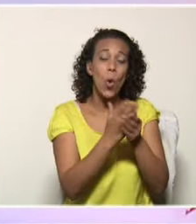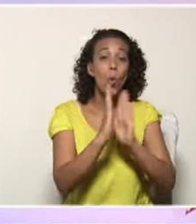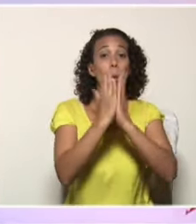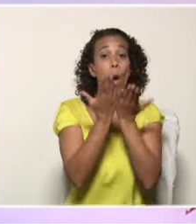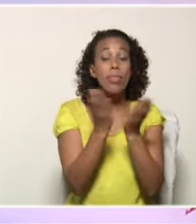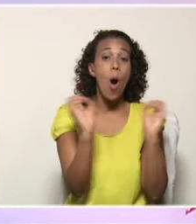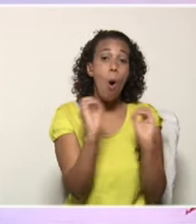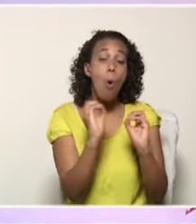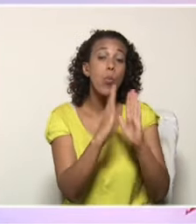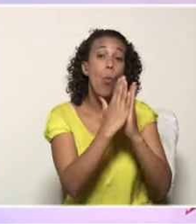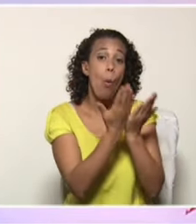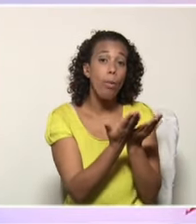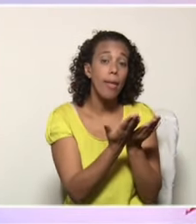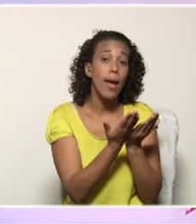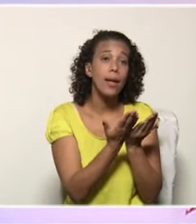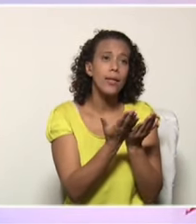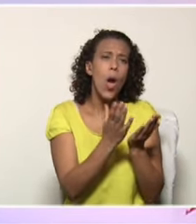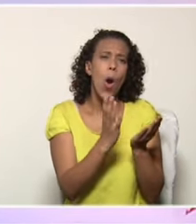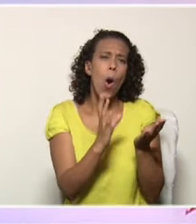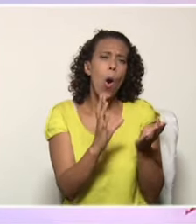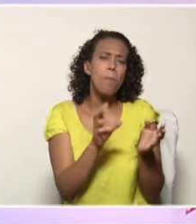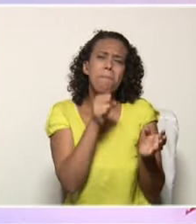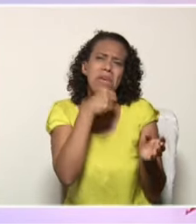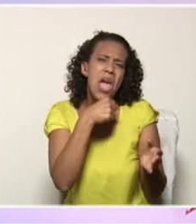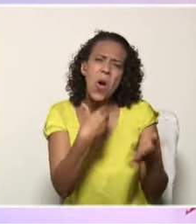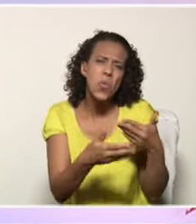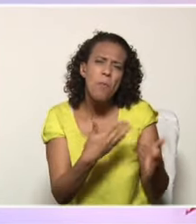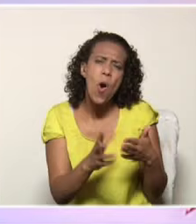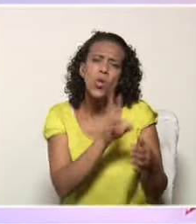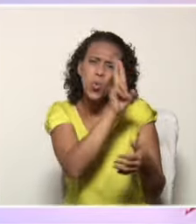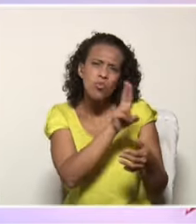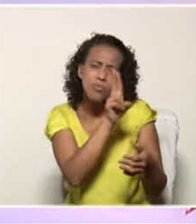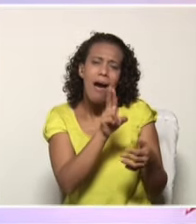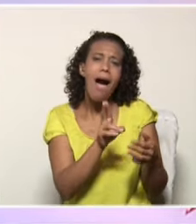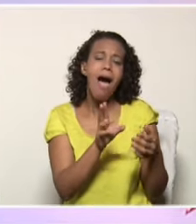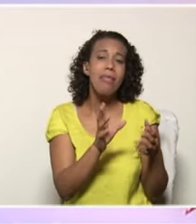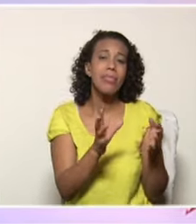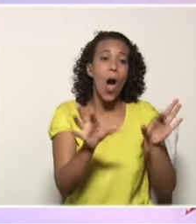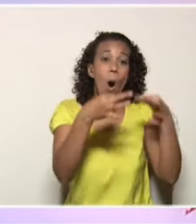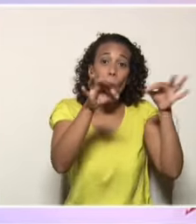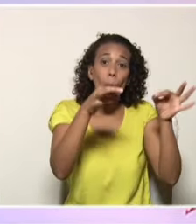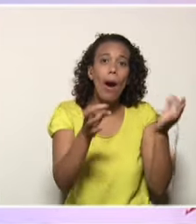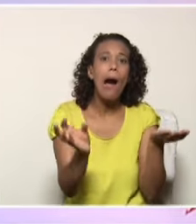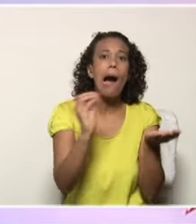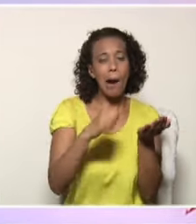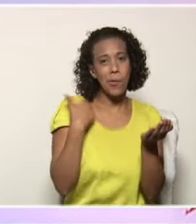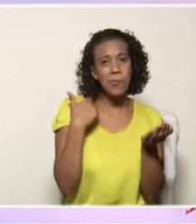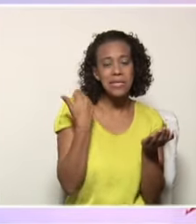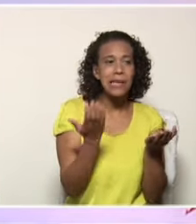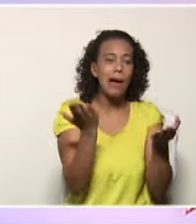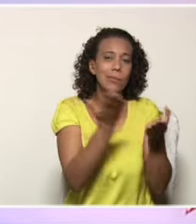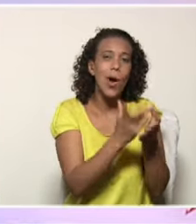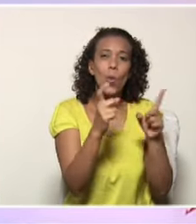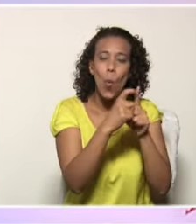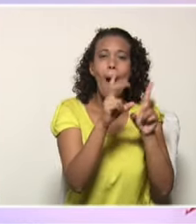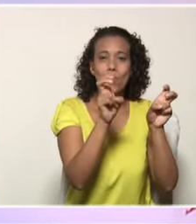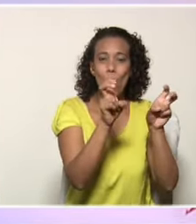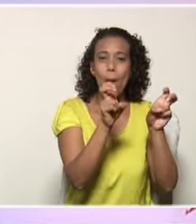cuaderno de reuso, y vamos pegando también en hojas de reuso el nuevo vocabulario con todas